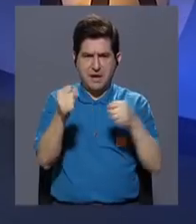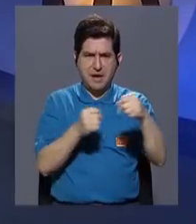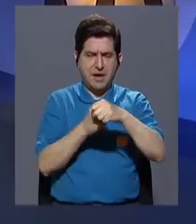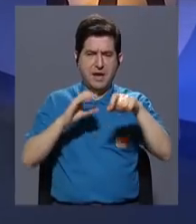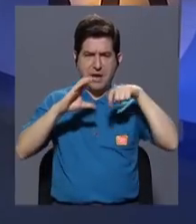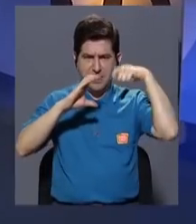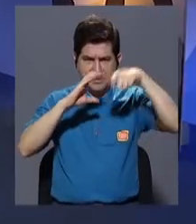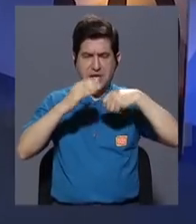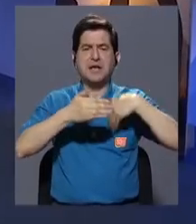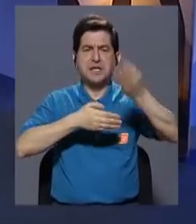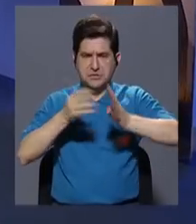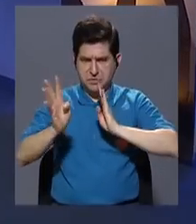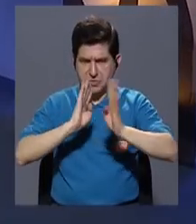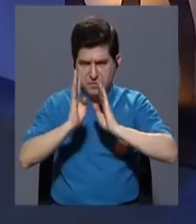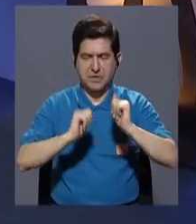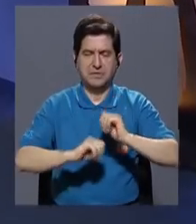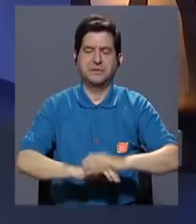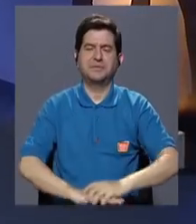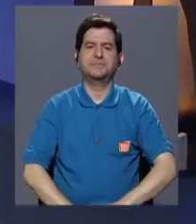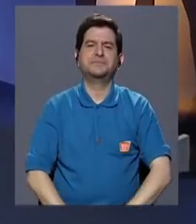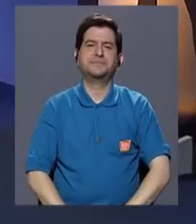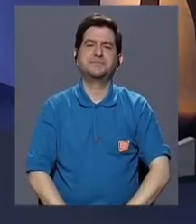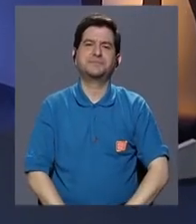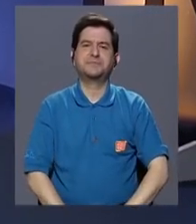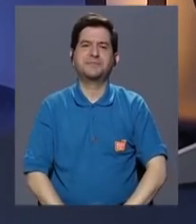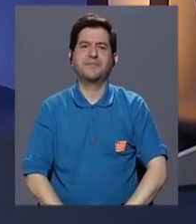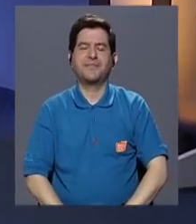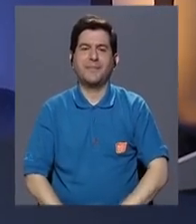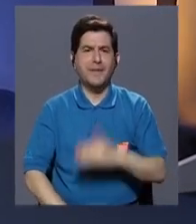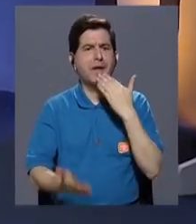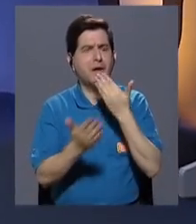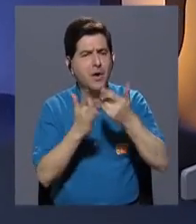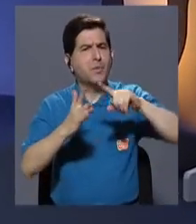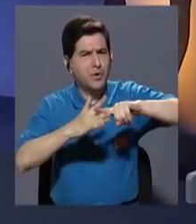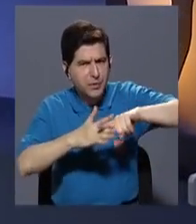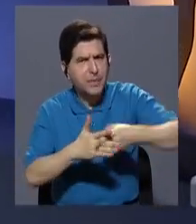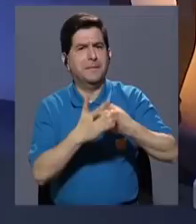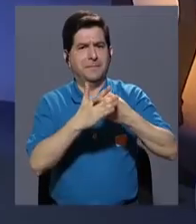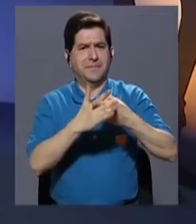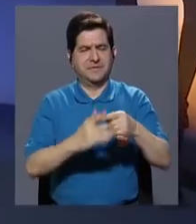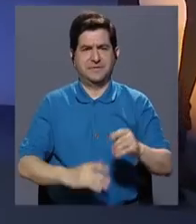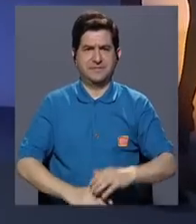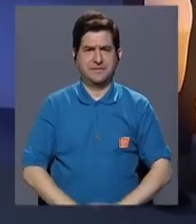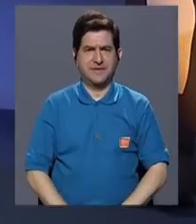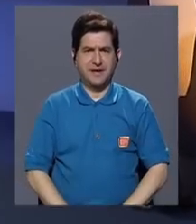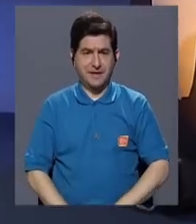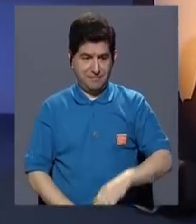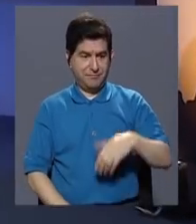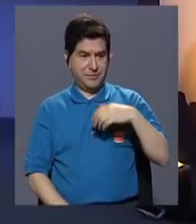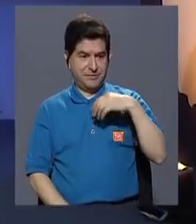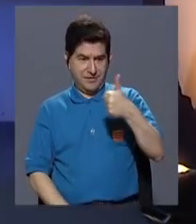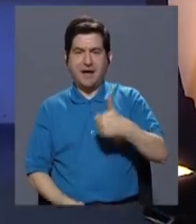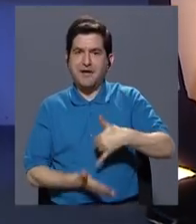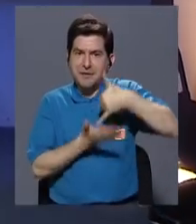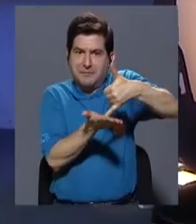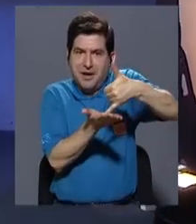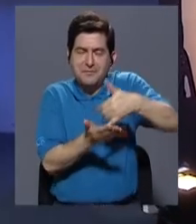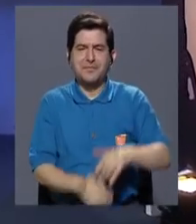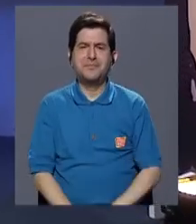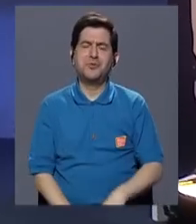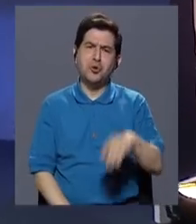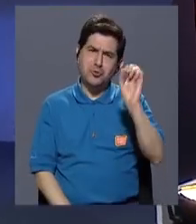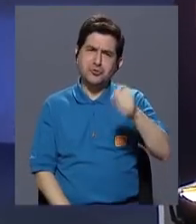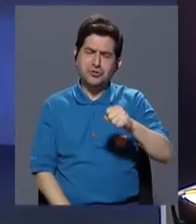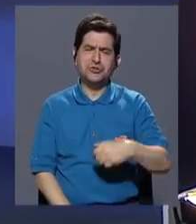en cines más adelante vamos a hablar de eso qué bueno comenzar canal de un premio no